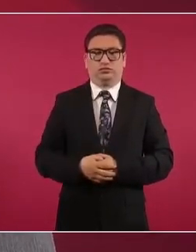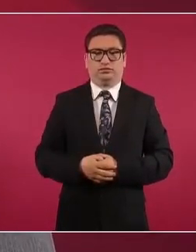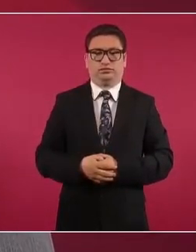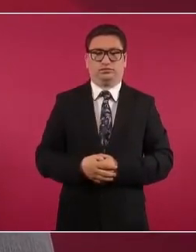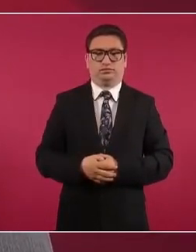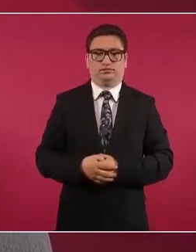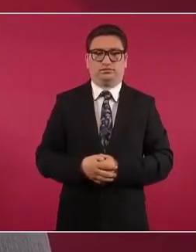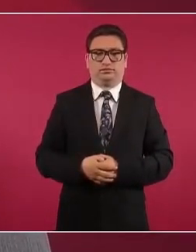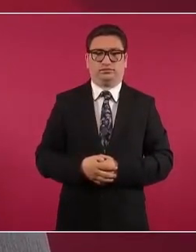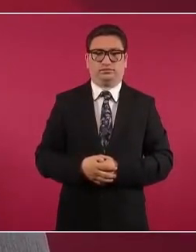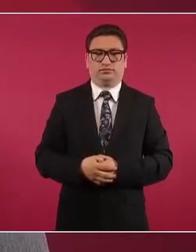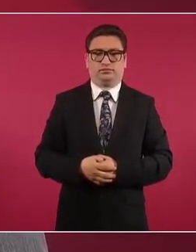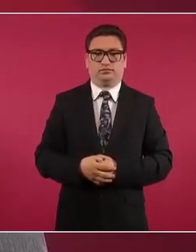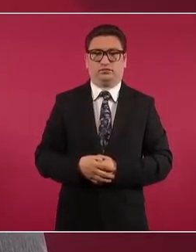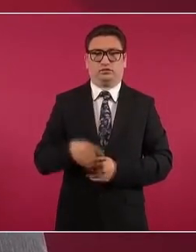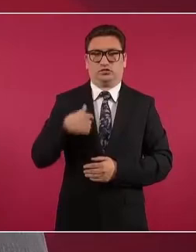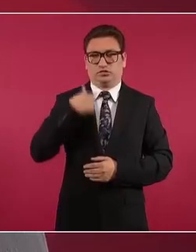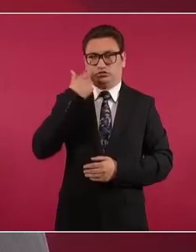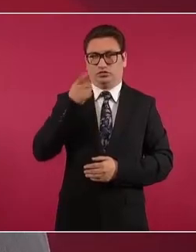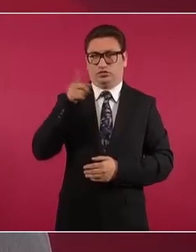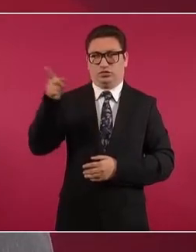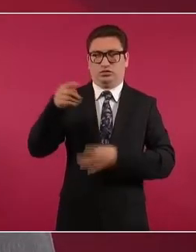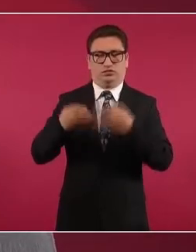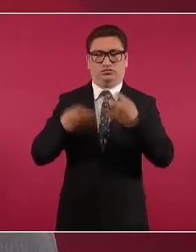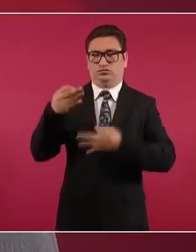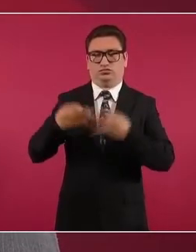que se le juzgue.